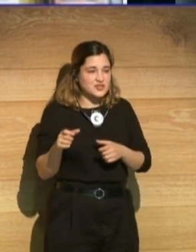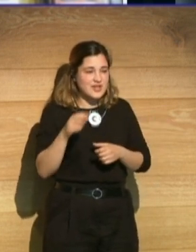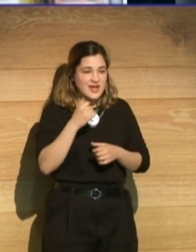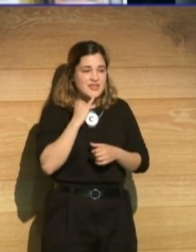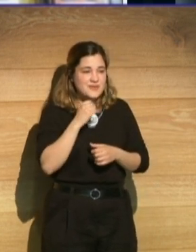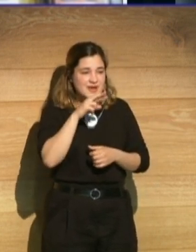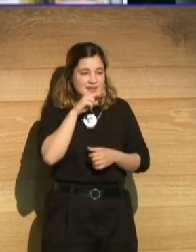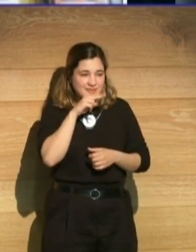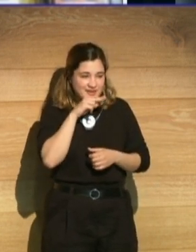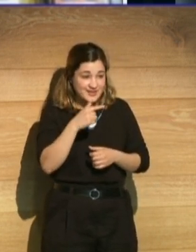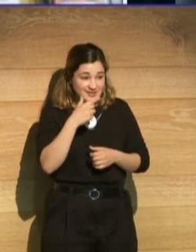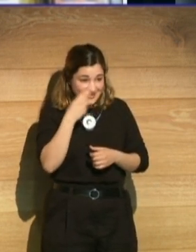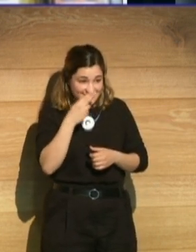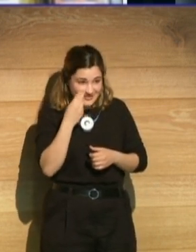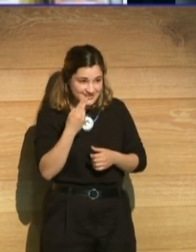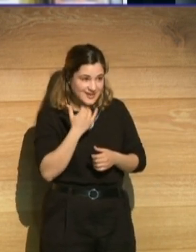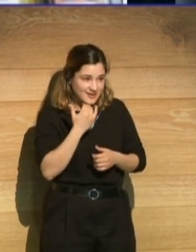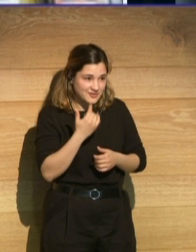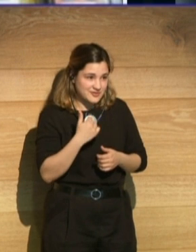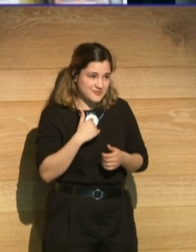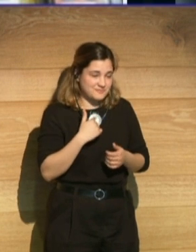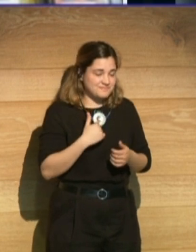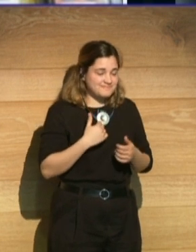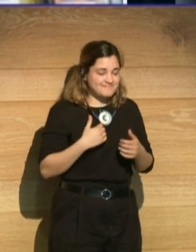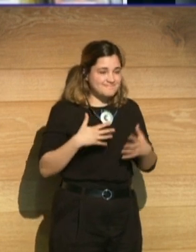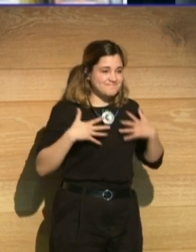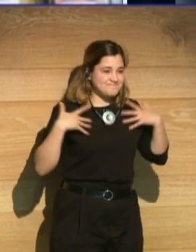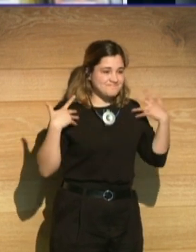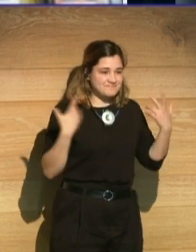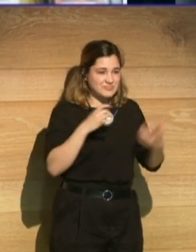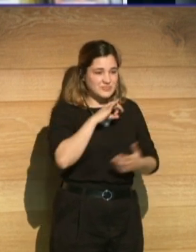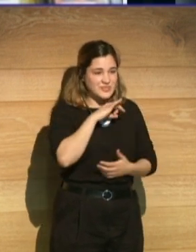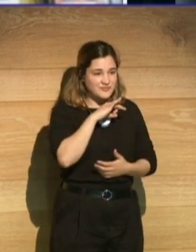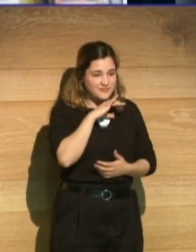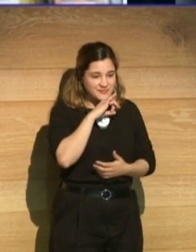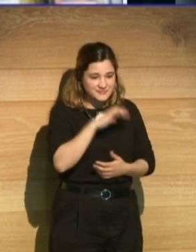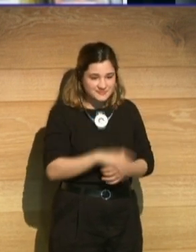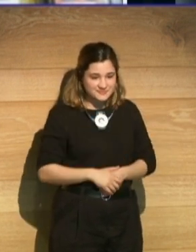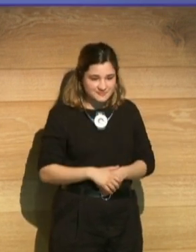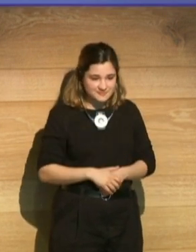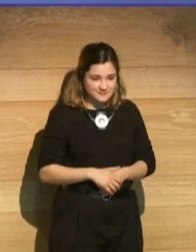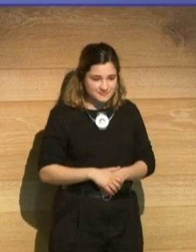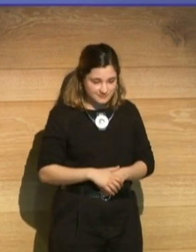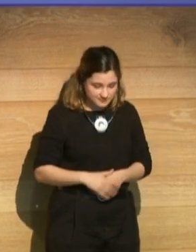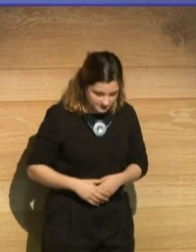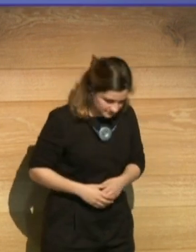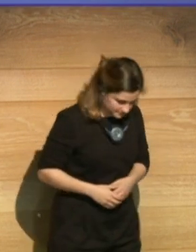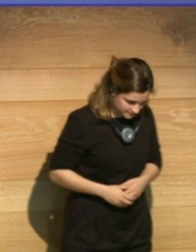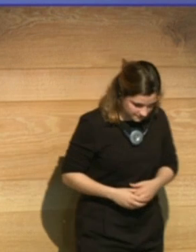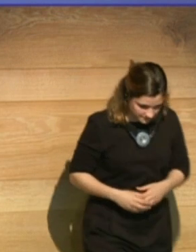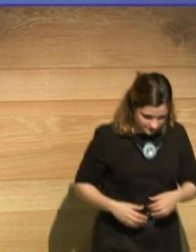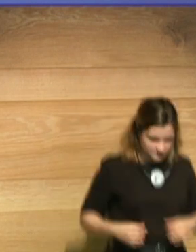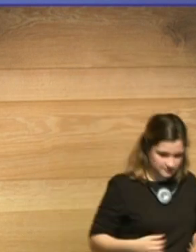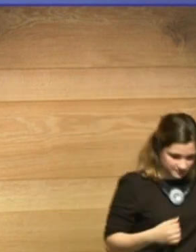es algo que es como cerrar un círculo que me hace muy feliz. Preguntas, hay varias preguntas que se cruzan al leer el libro y que seguramente